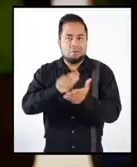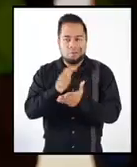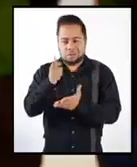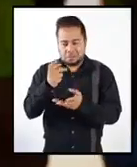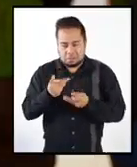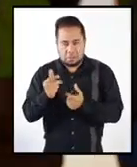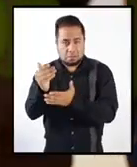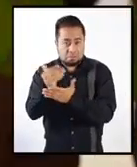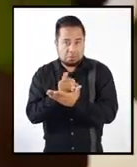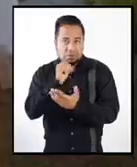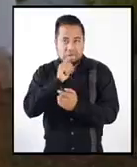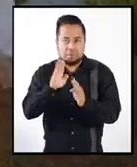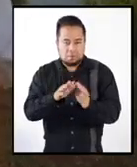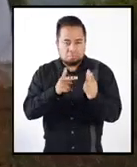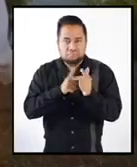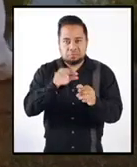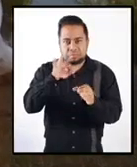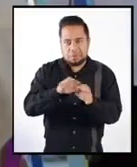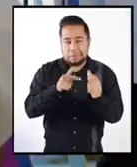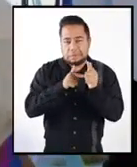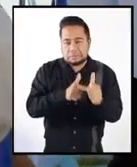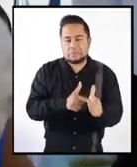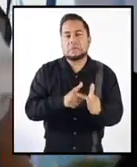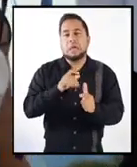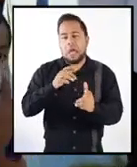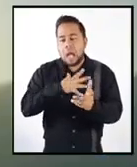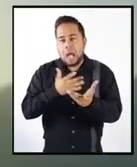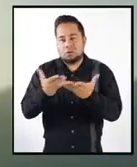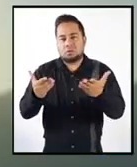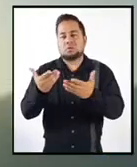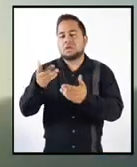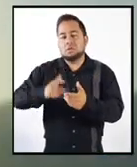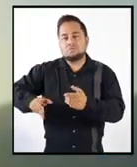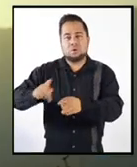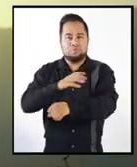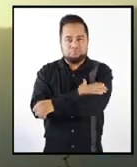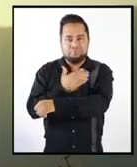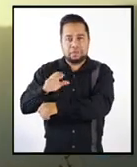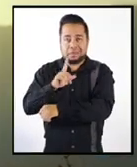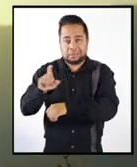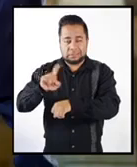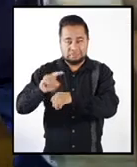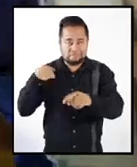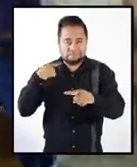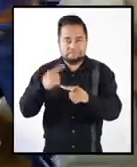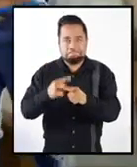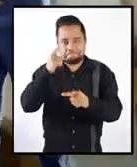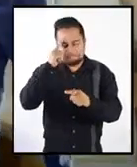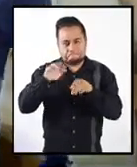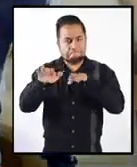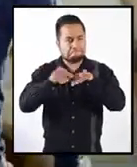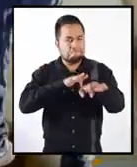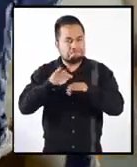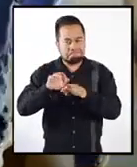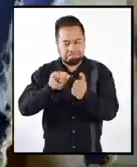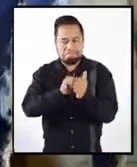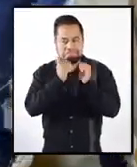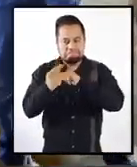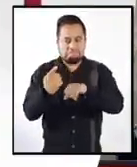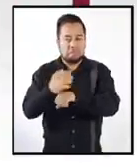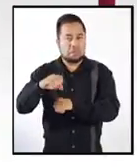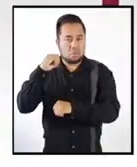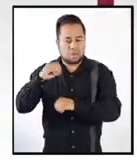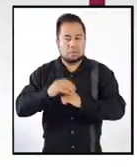la corrupción con la ley de austeridad y con la revocación de mandato devolvemos el poder al pueblo 100 días haciendo un trabajo